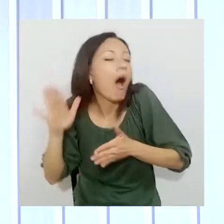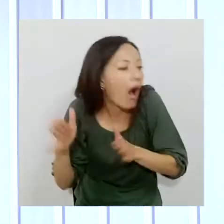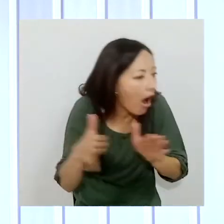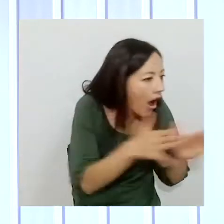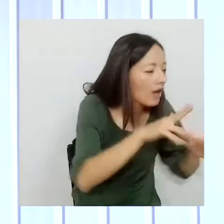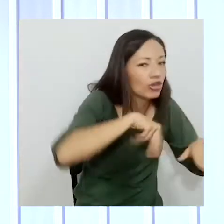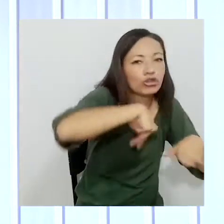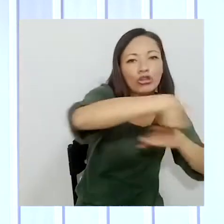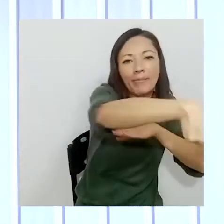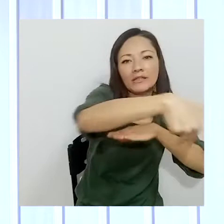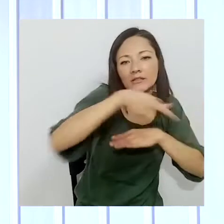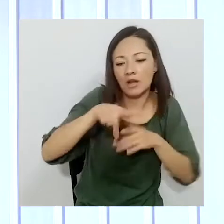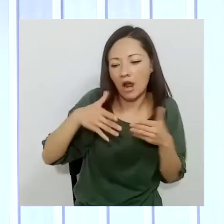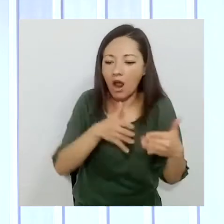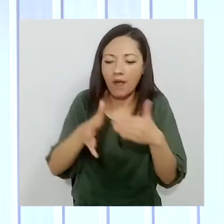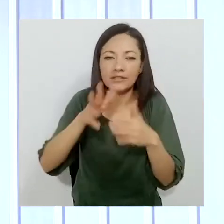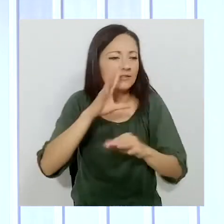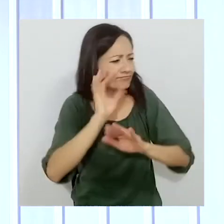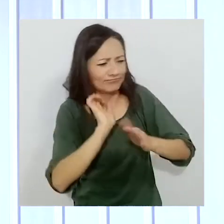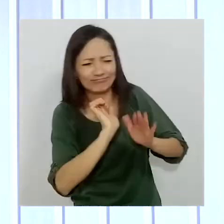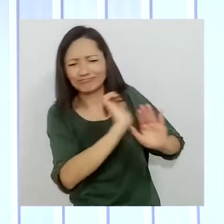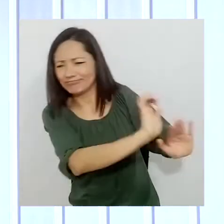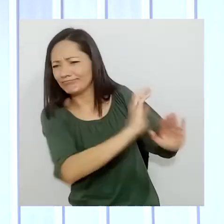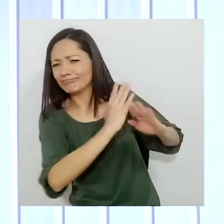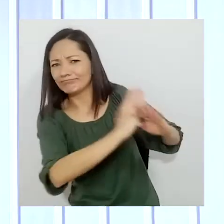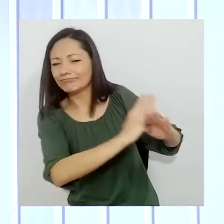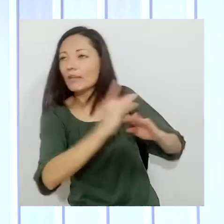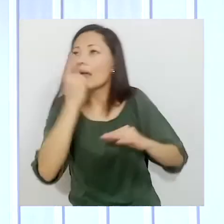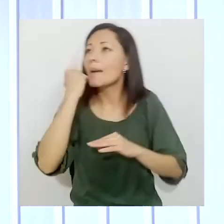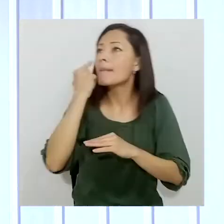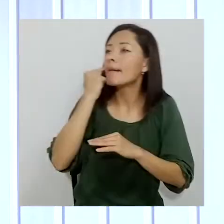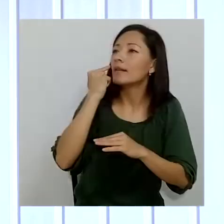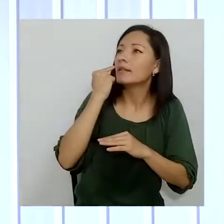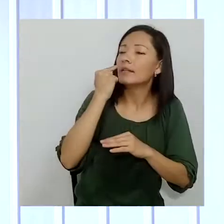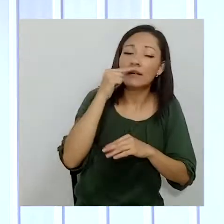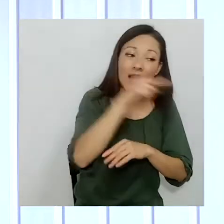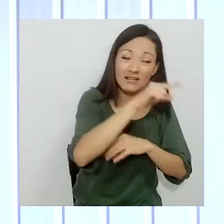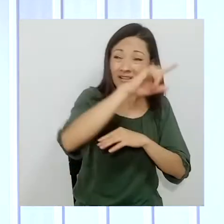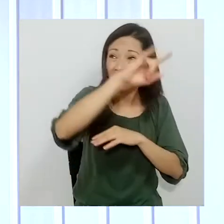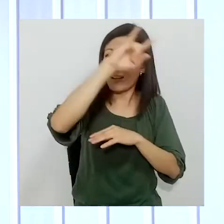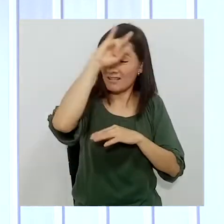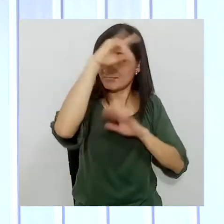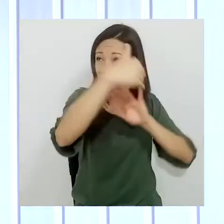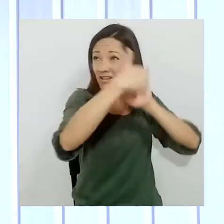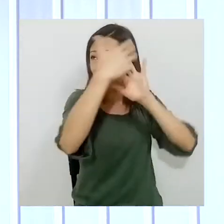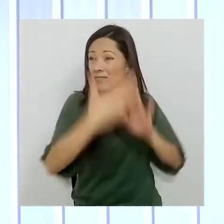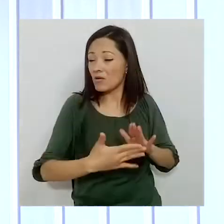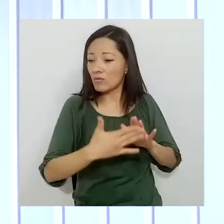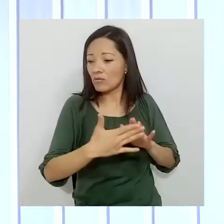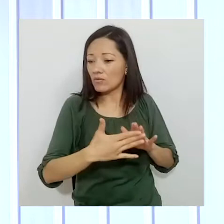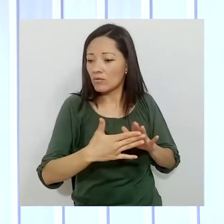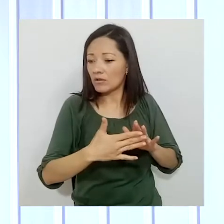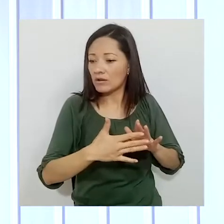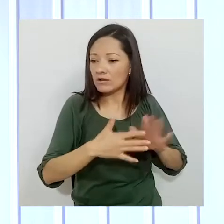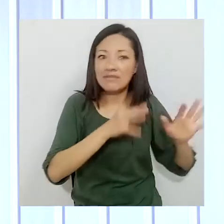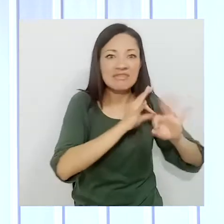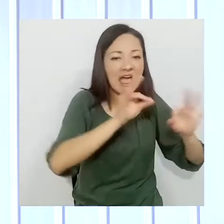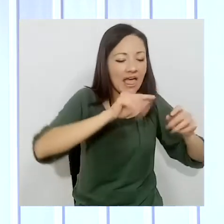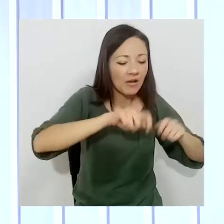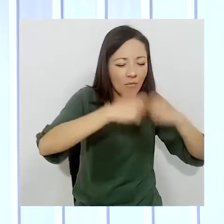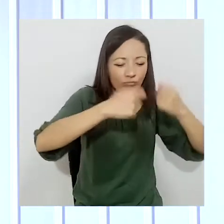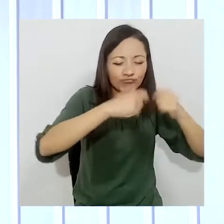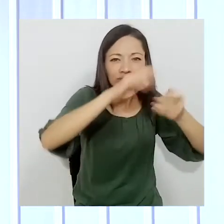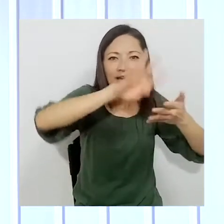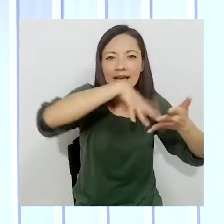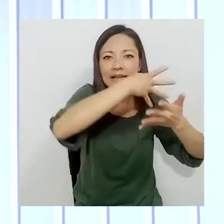poner tropiezo para que nosotros sigamos en el camino. Padre, que él no puede tejer, Señor, ninguna red